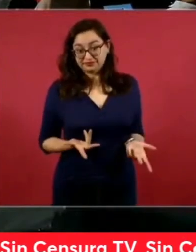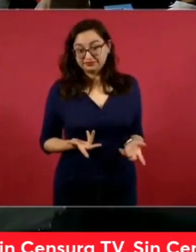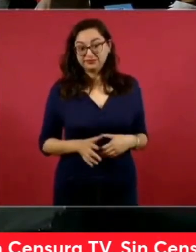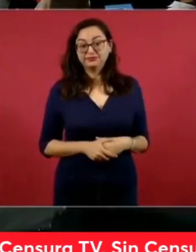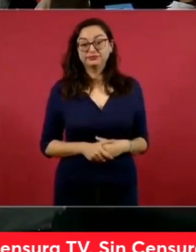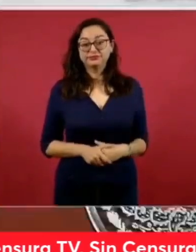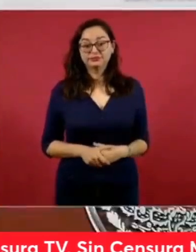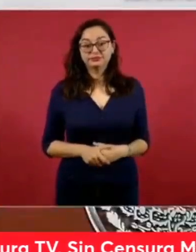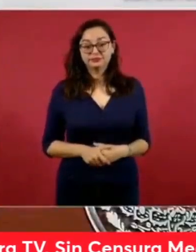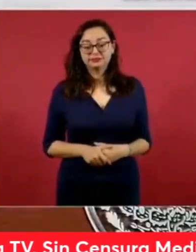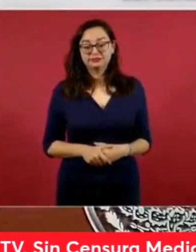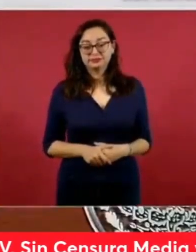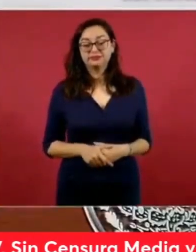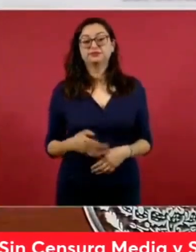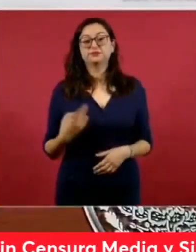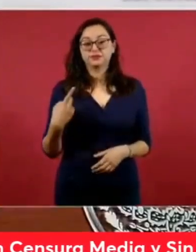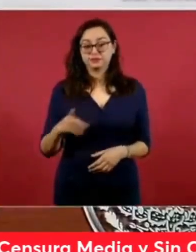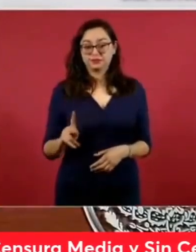había ética.